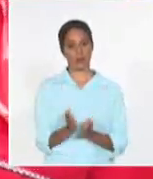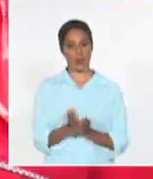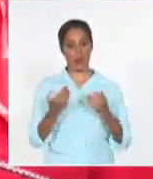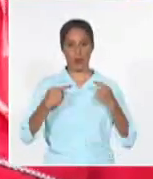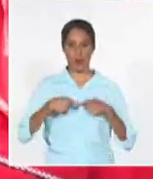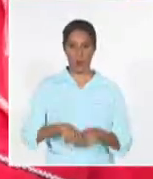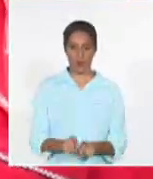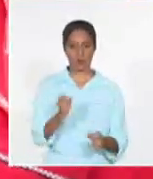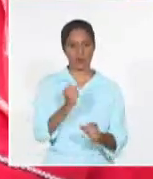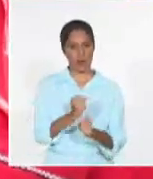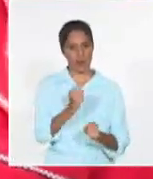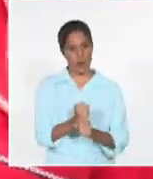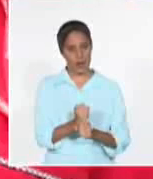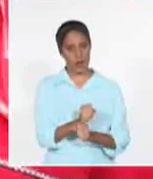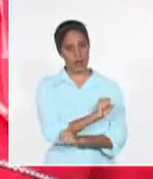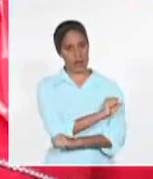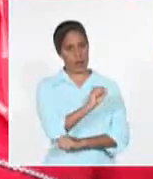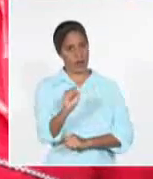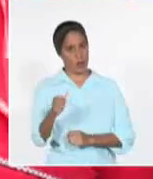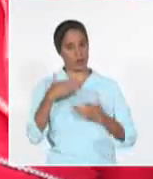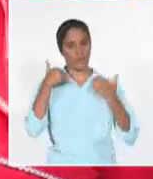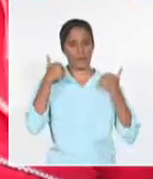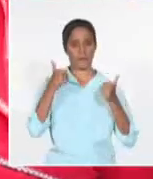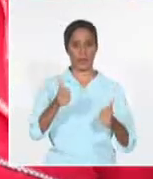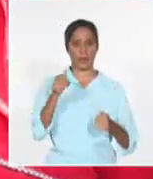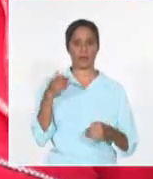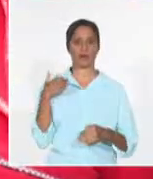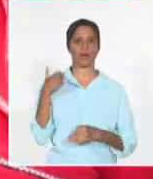y se logre mantener